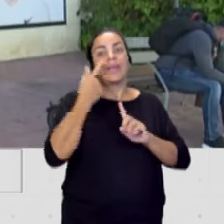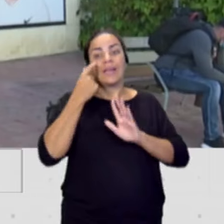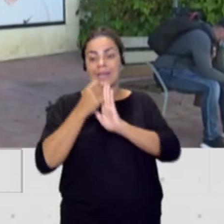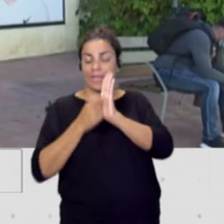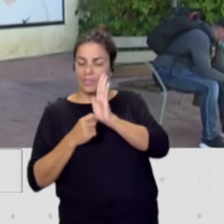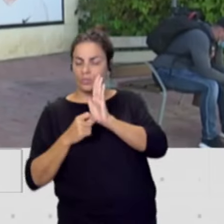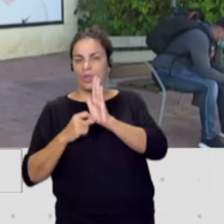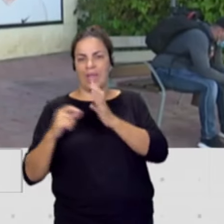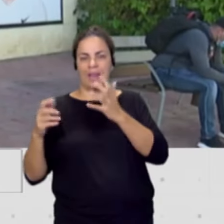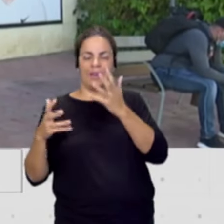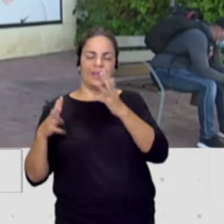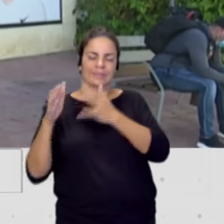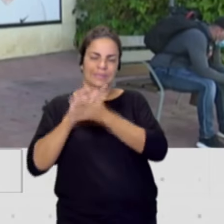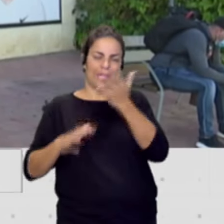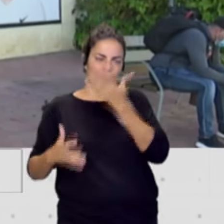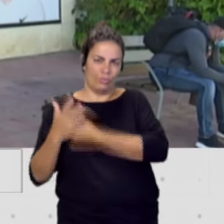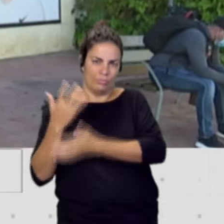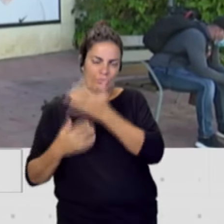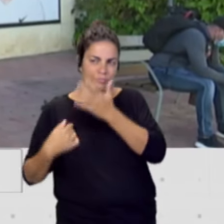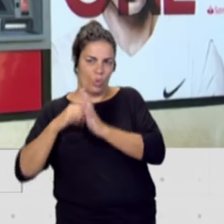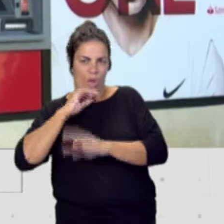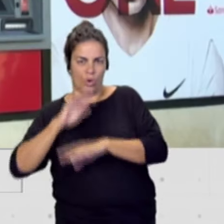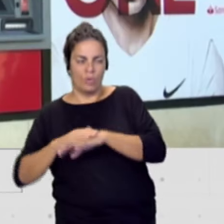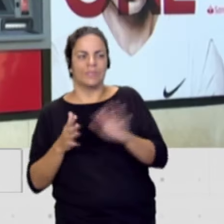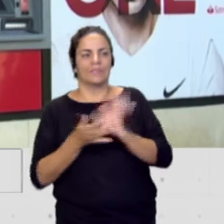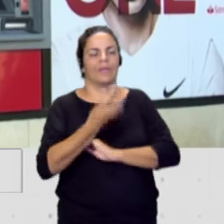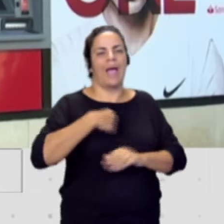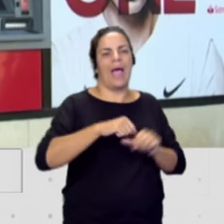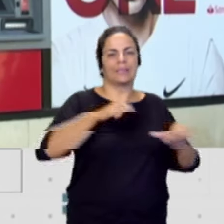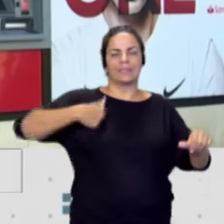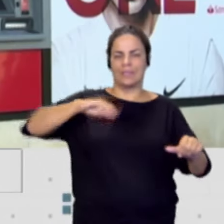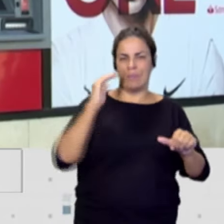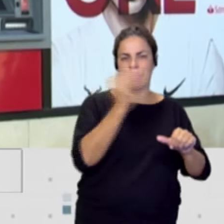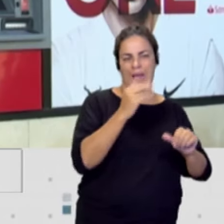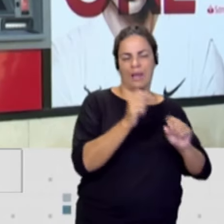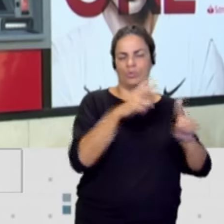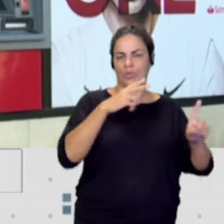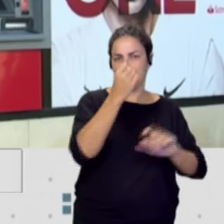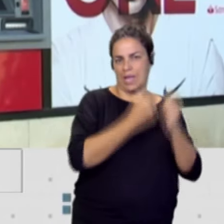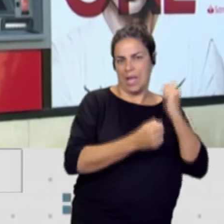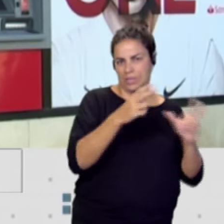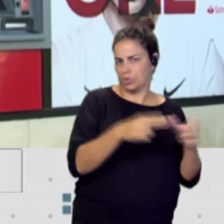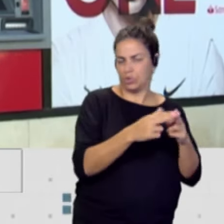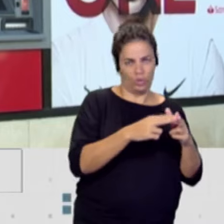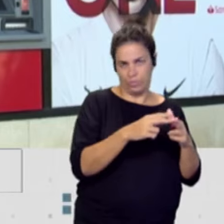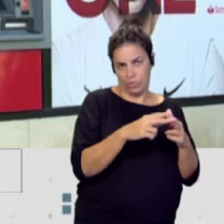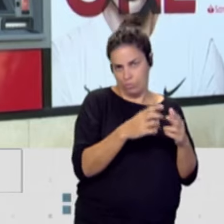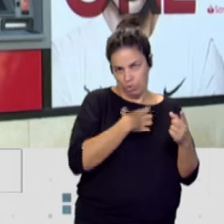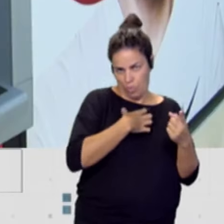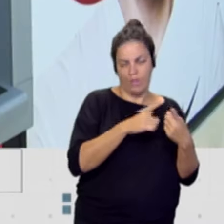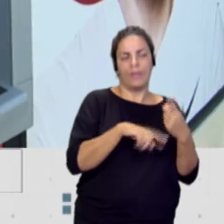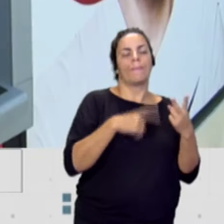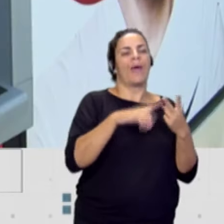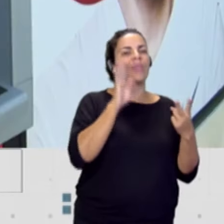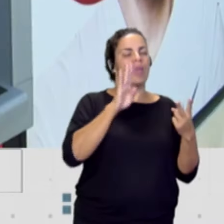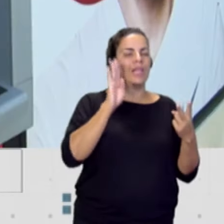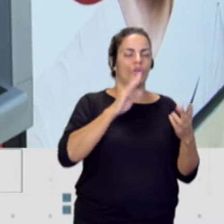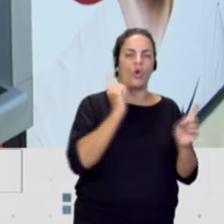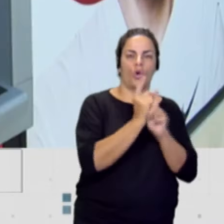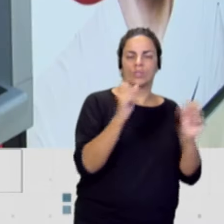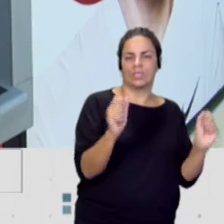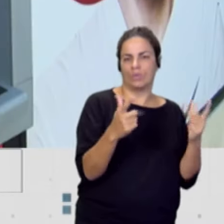refundido, es decir, que no tenga antecedentes penales en el sentido socioeconómico, que no tenga delitos contra la seguridad social, derechos de los